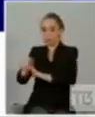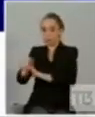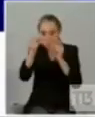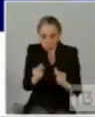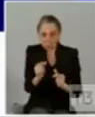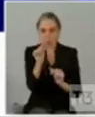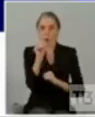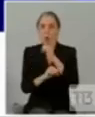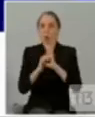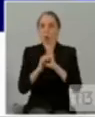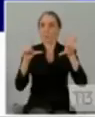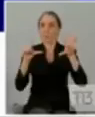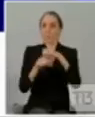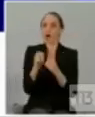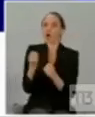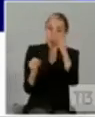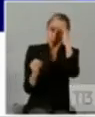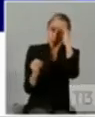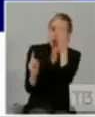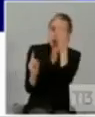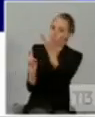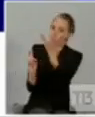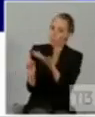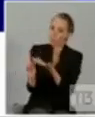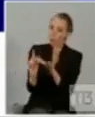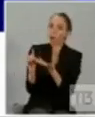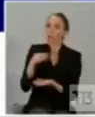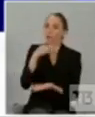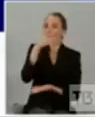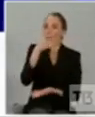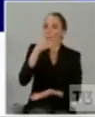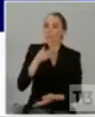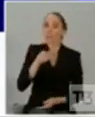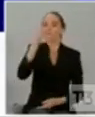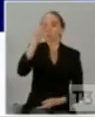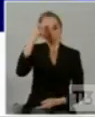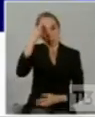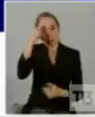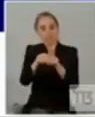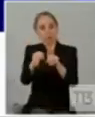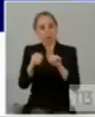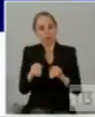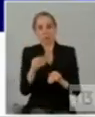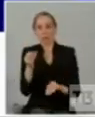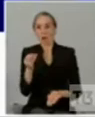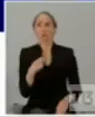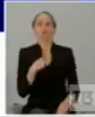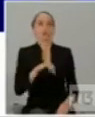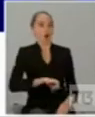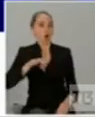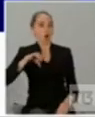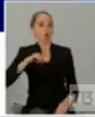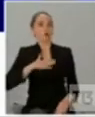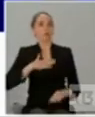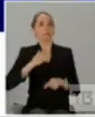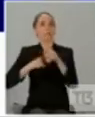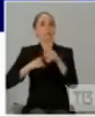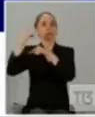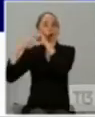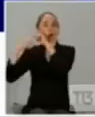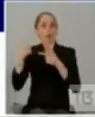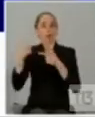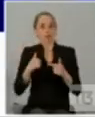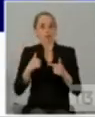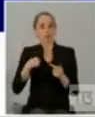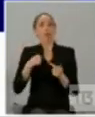¿Cómo confiar en usted? ¿Cómo confiar en lo que hoy dice será lo que piensa mañana? Con esto estoy muy orgulloso de mi historia política. Entré